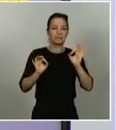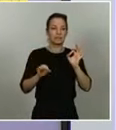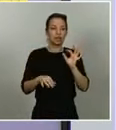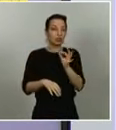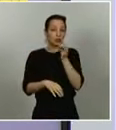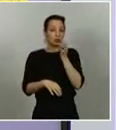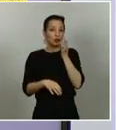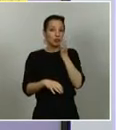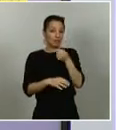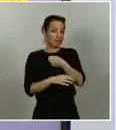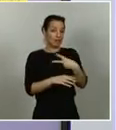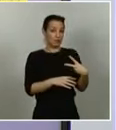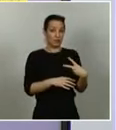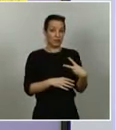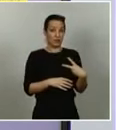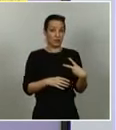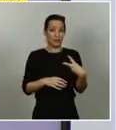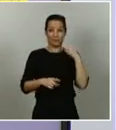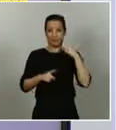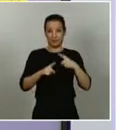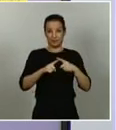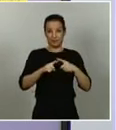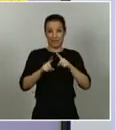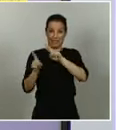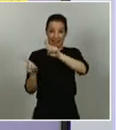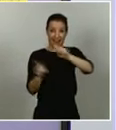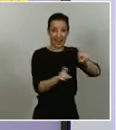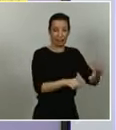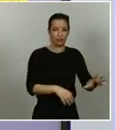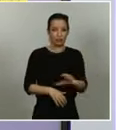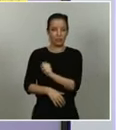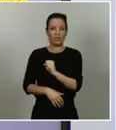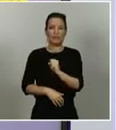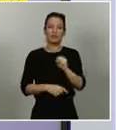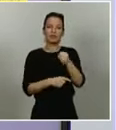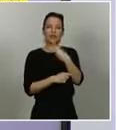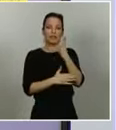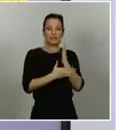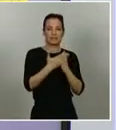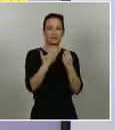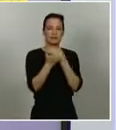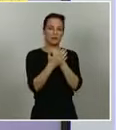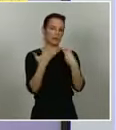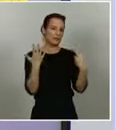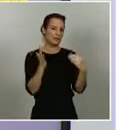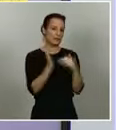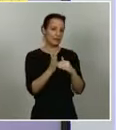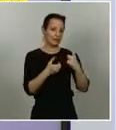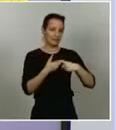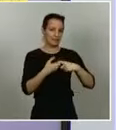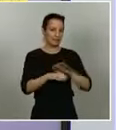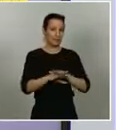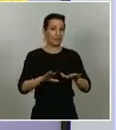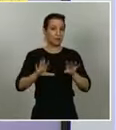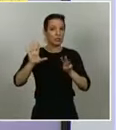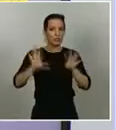los resultados para el conjunto de la ronda y tenemos unos resultados parciales en 17.000 participantes. Teniendo en